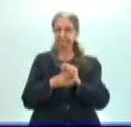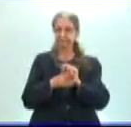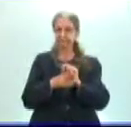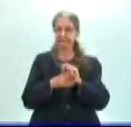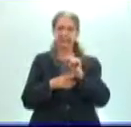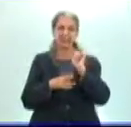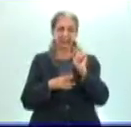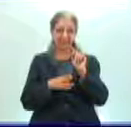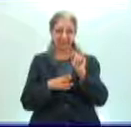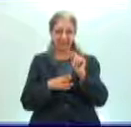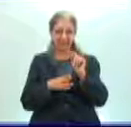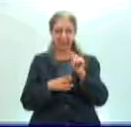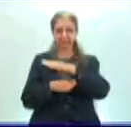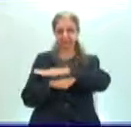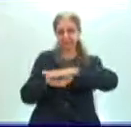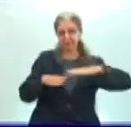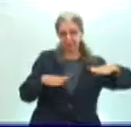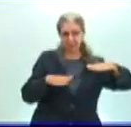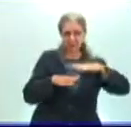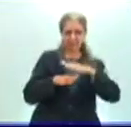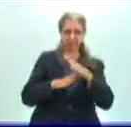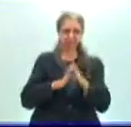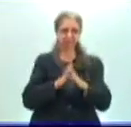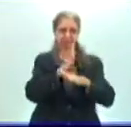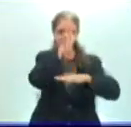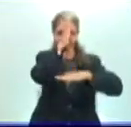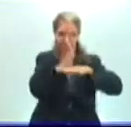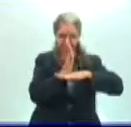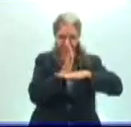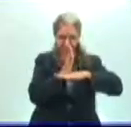la hipotenusa y ella determina